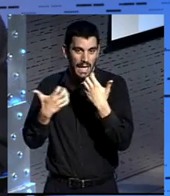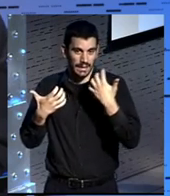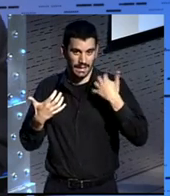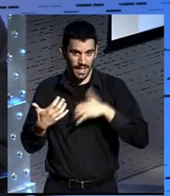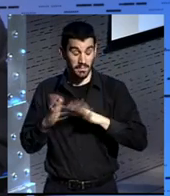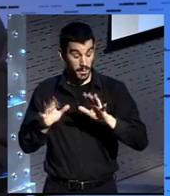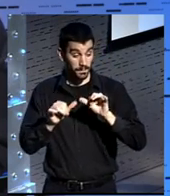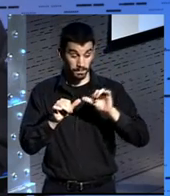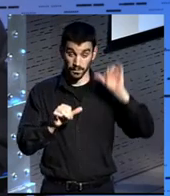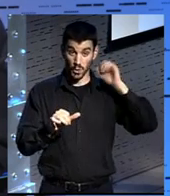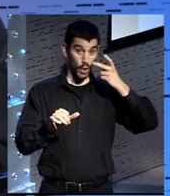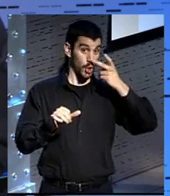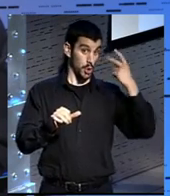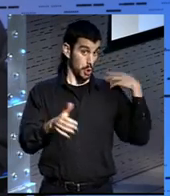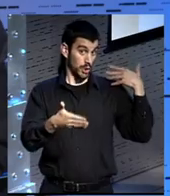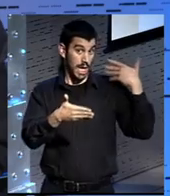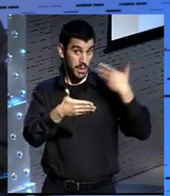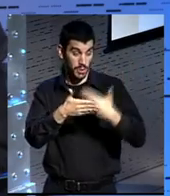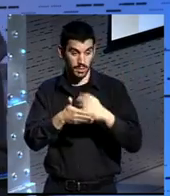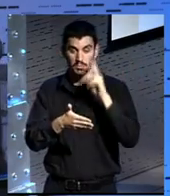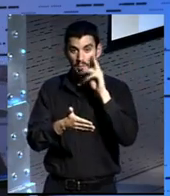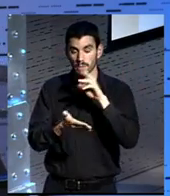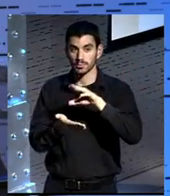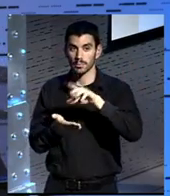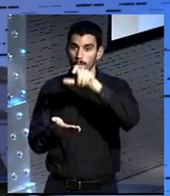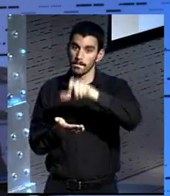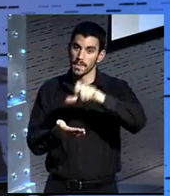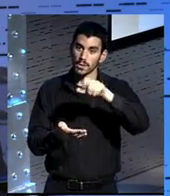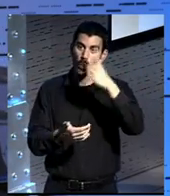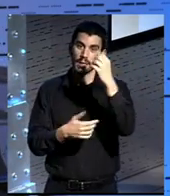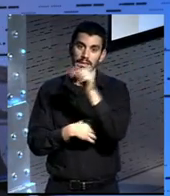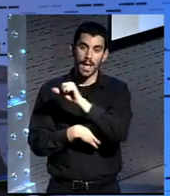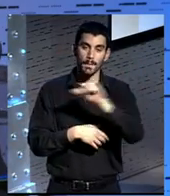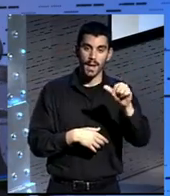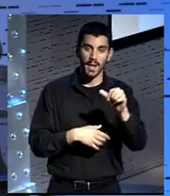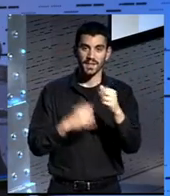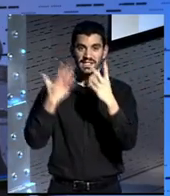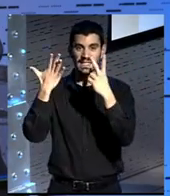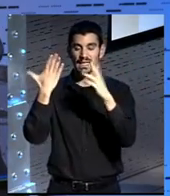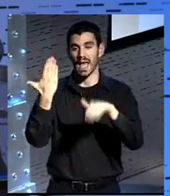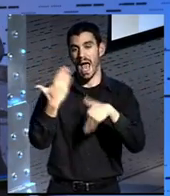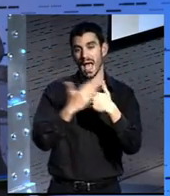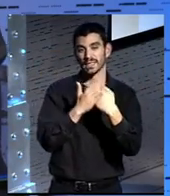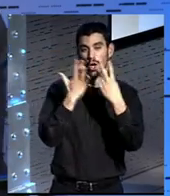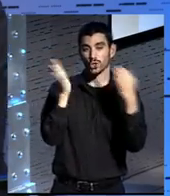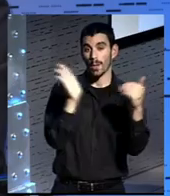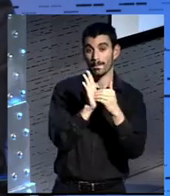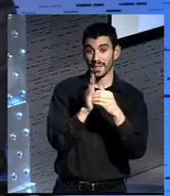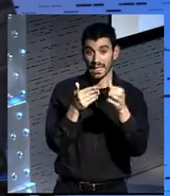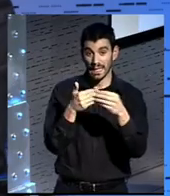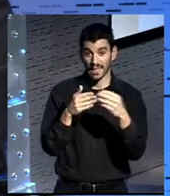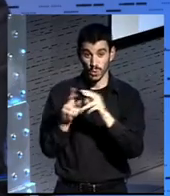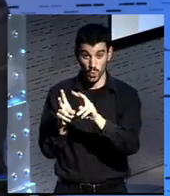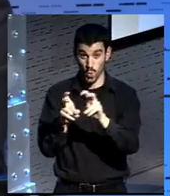años medias de entre 7 y 8.000 clientes por semana, está funcionando mucho